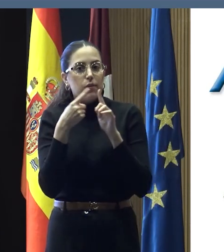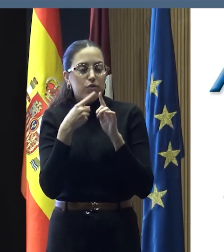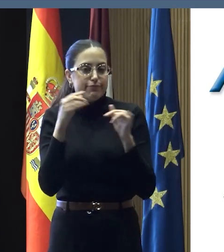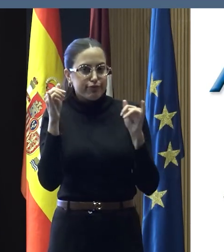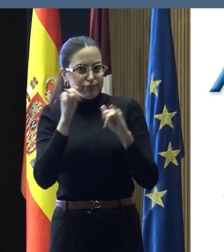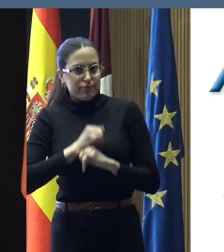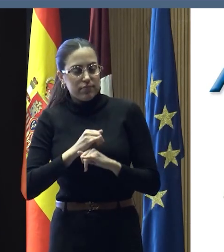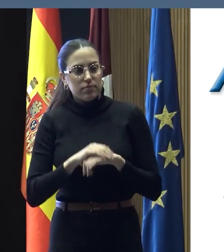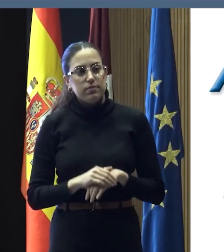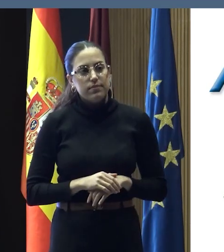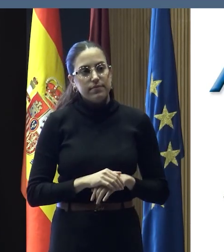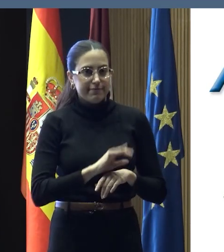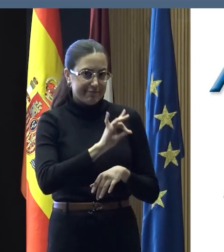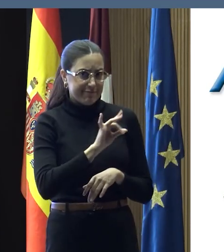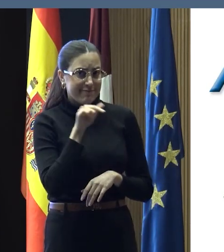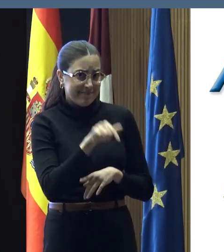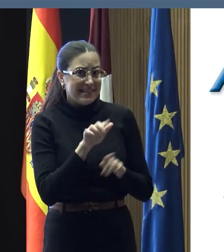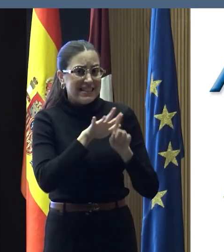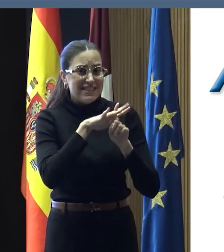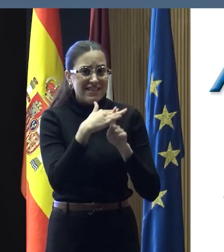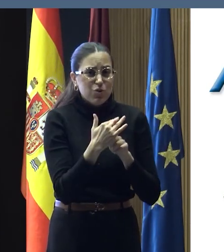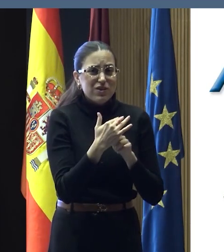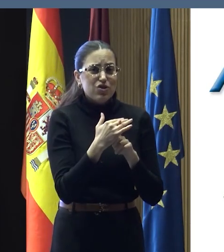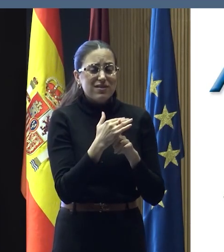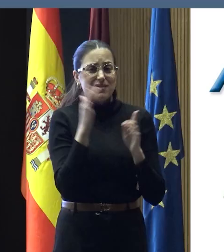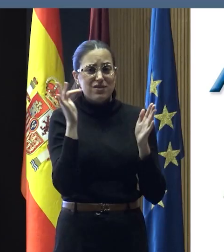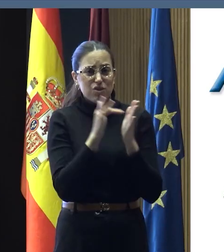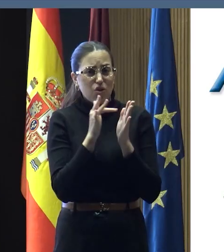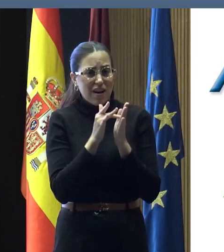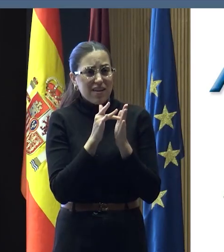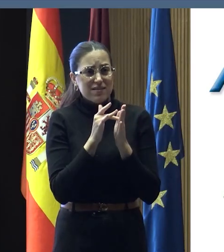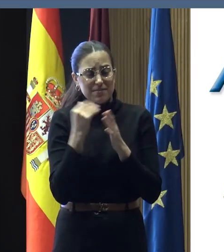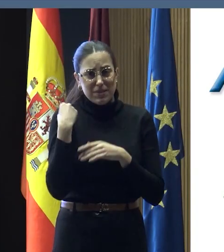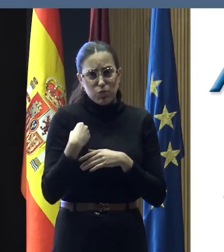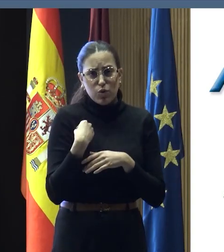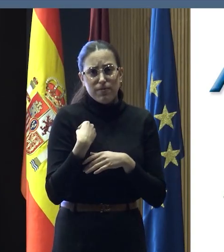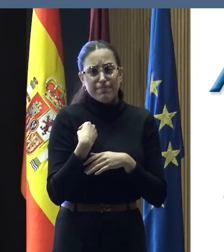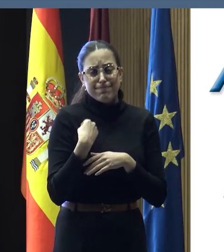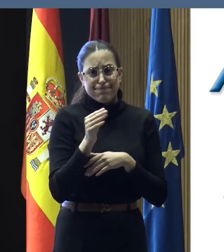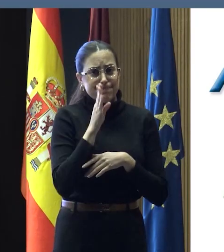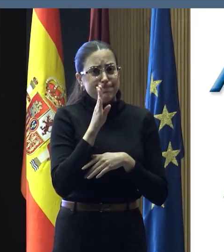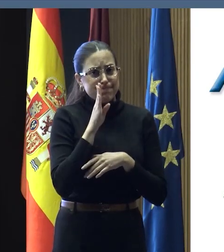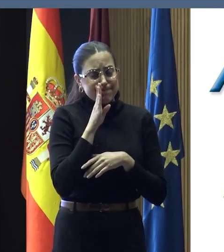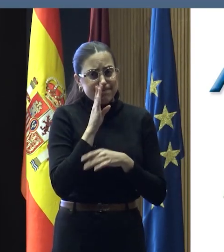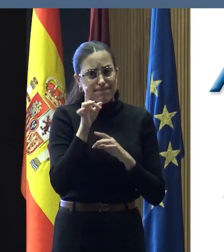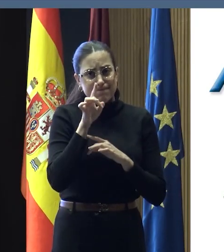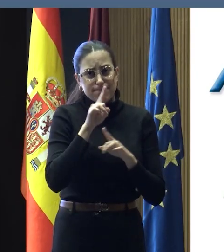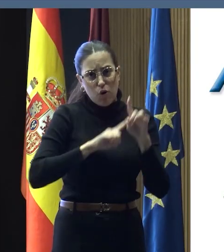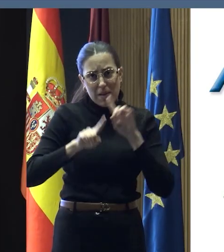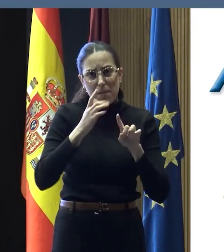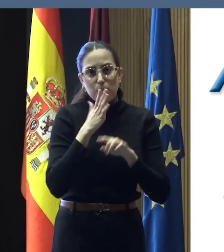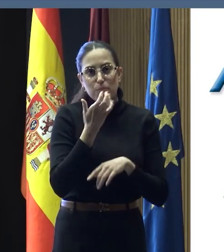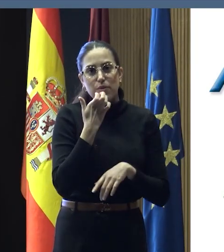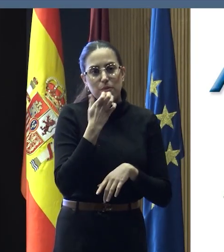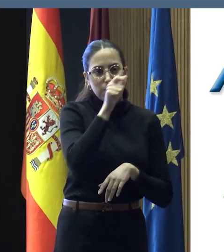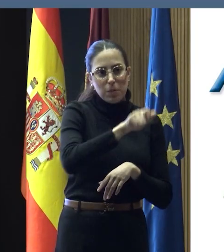Sí, lo que ha pasado con esto es que muchos pacientes diabéticos,